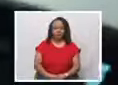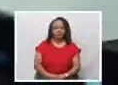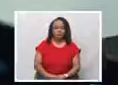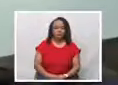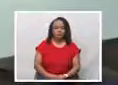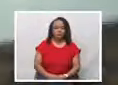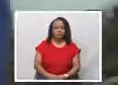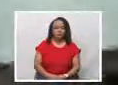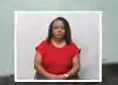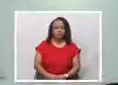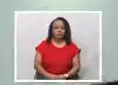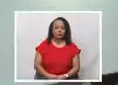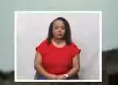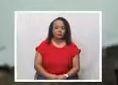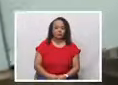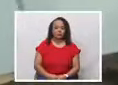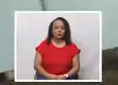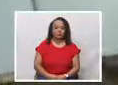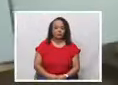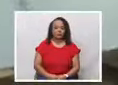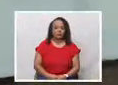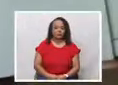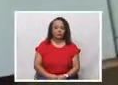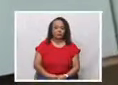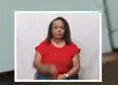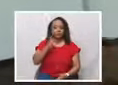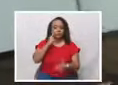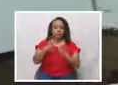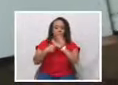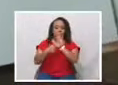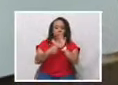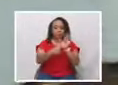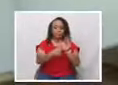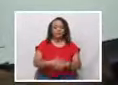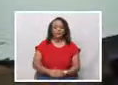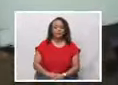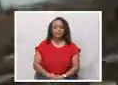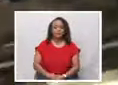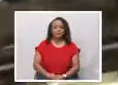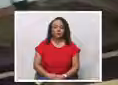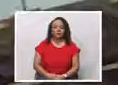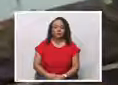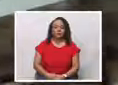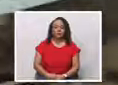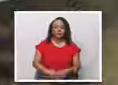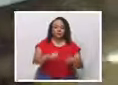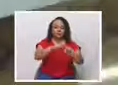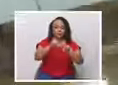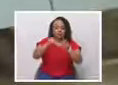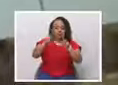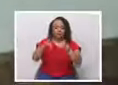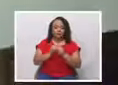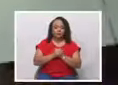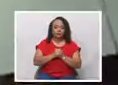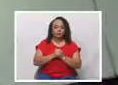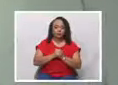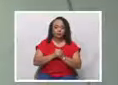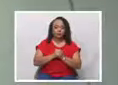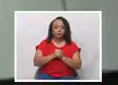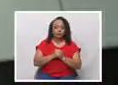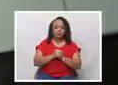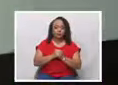Pero continúa desfilando para las cámaras, posando los diferentes... personas que se hacen acá presentes.